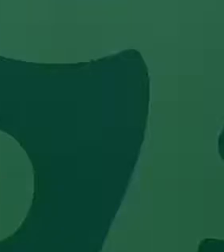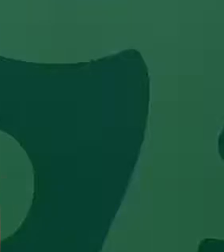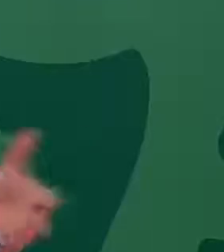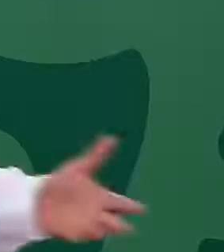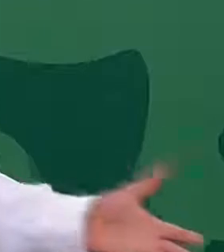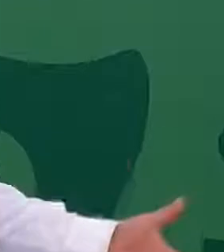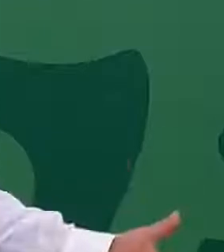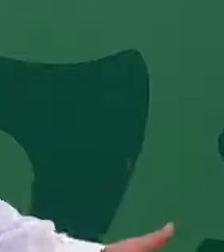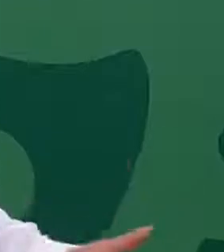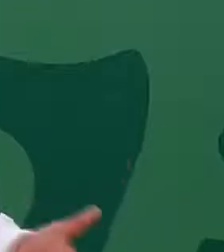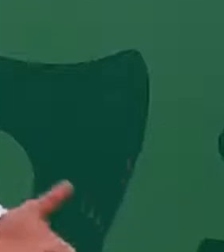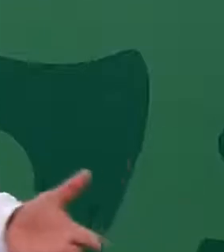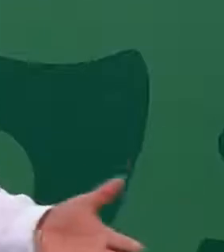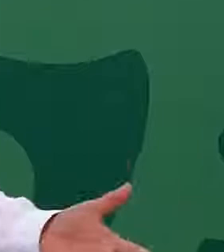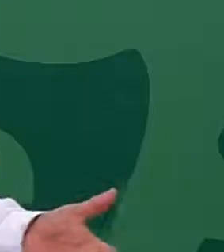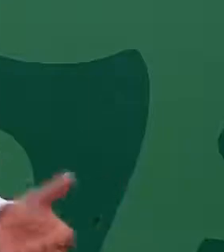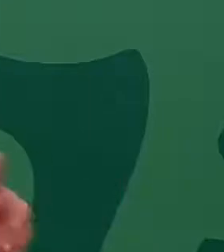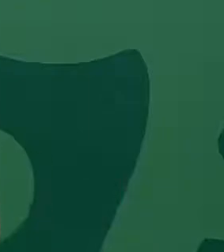Entonces, por eso ahora